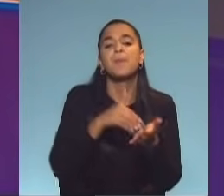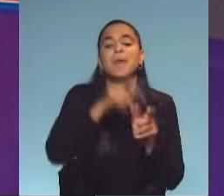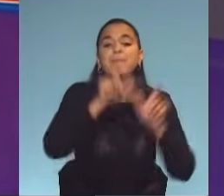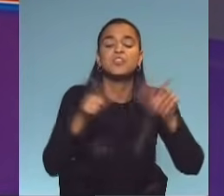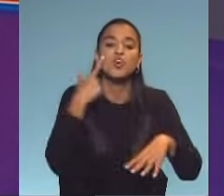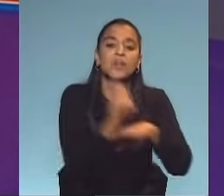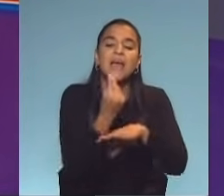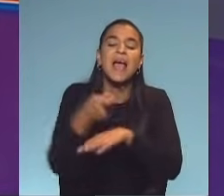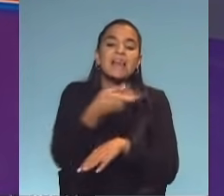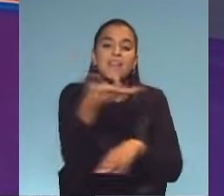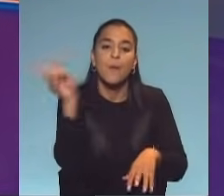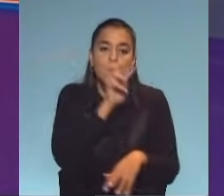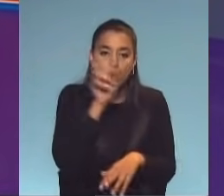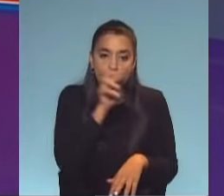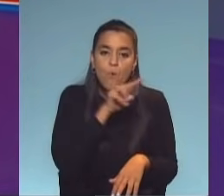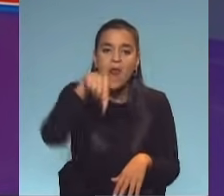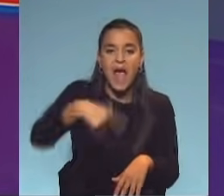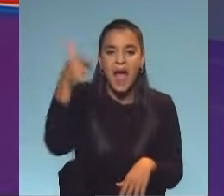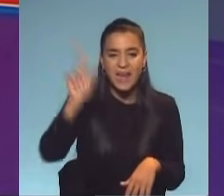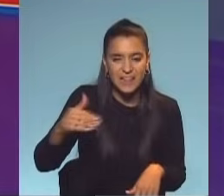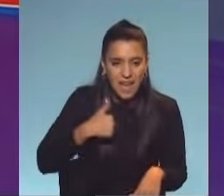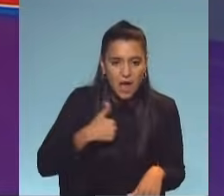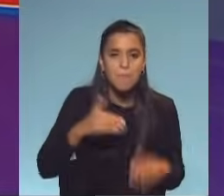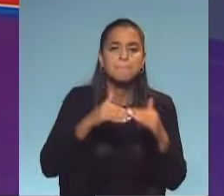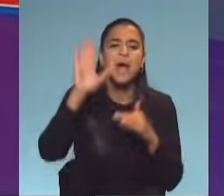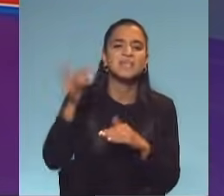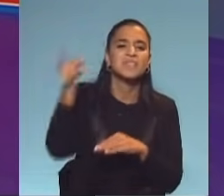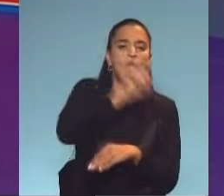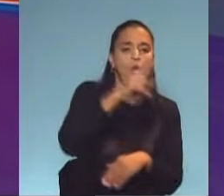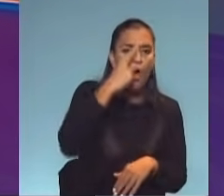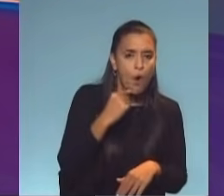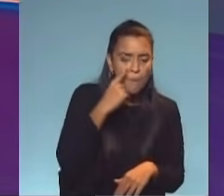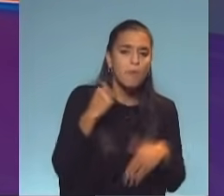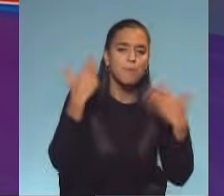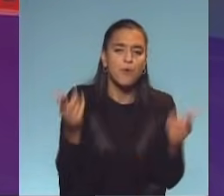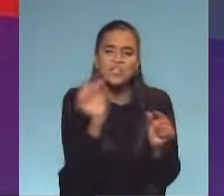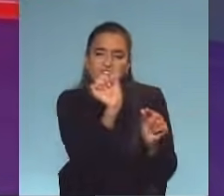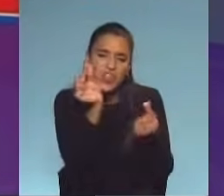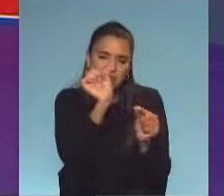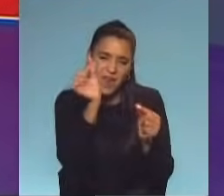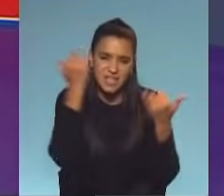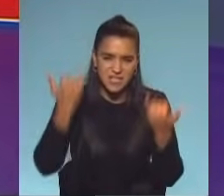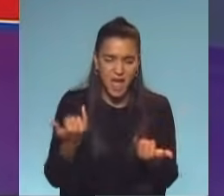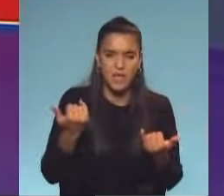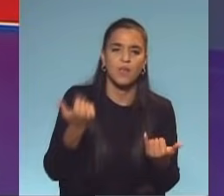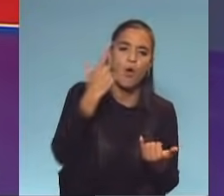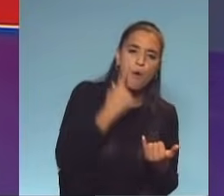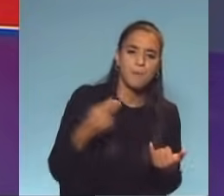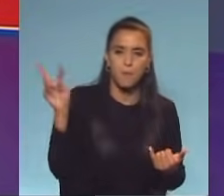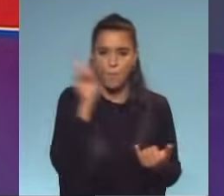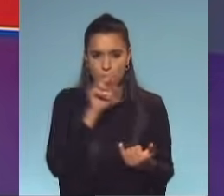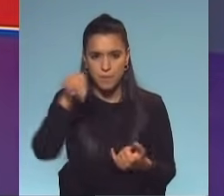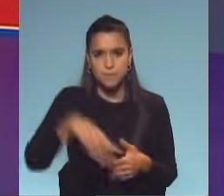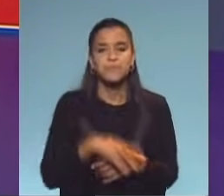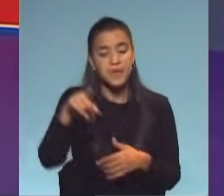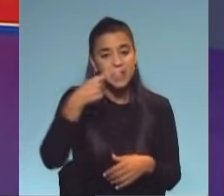la cantidad de mujeres que a nivel poblacional tiene la Argentina, que es superior a la cantidad de hombres. Por eso esta pequeña diferencia que vemos entre uno y otro en género.